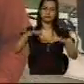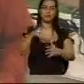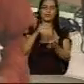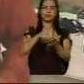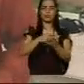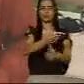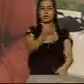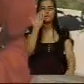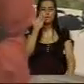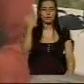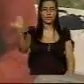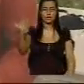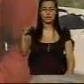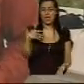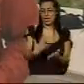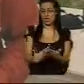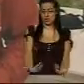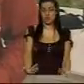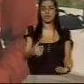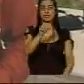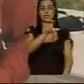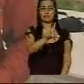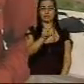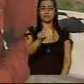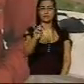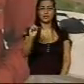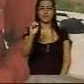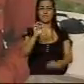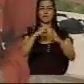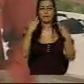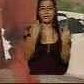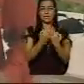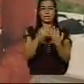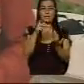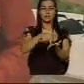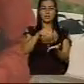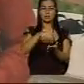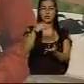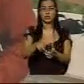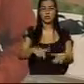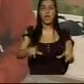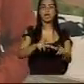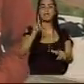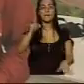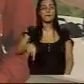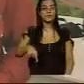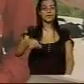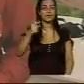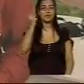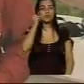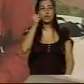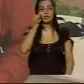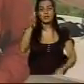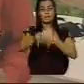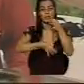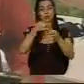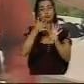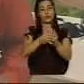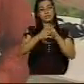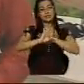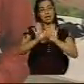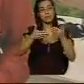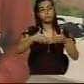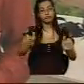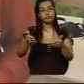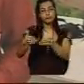en sus cámaras, donde hasta esta hora 310 familias han asistido a este punto. Y también comentaba la ministra Hanson acerca de lo que es la habilitación de